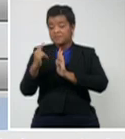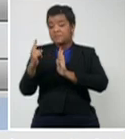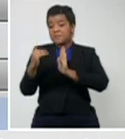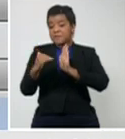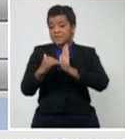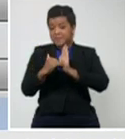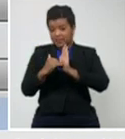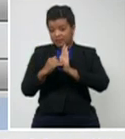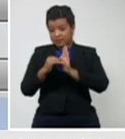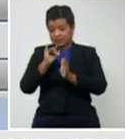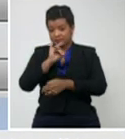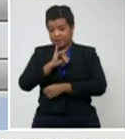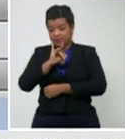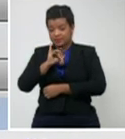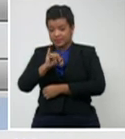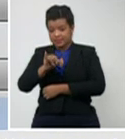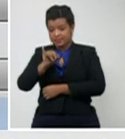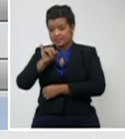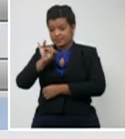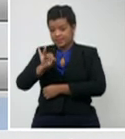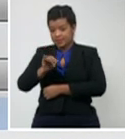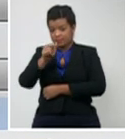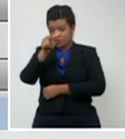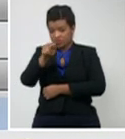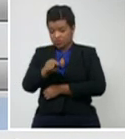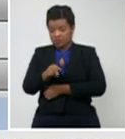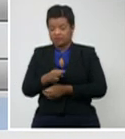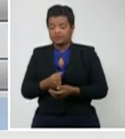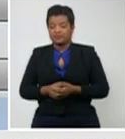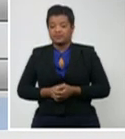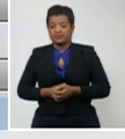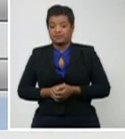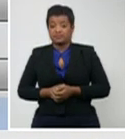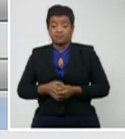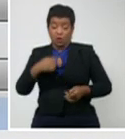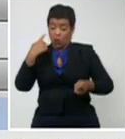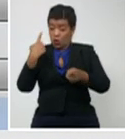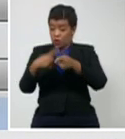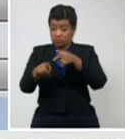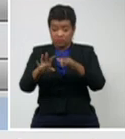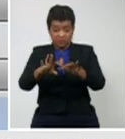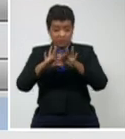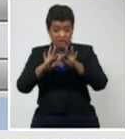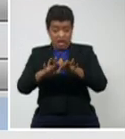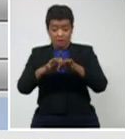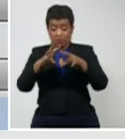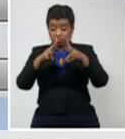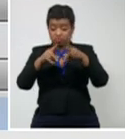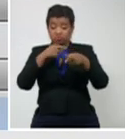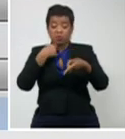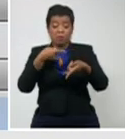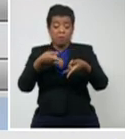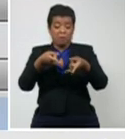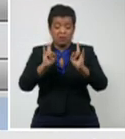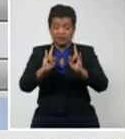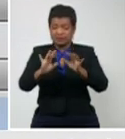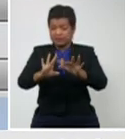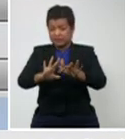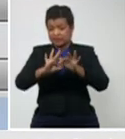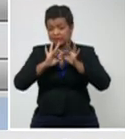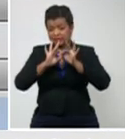38.167 activos, y lo que es peor, una cifra de fallecidos muy elevada,